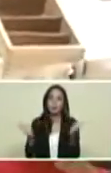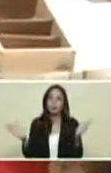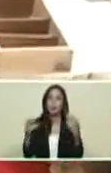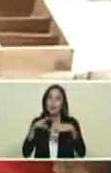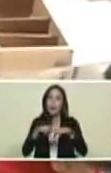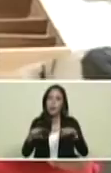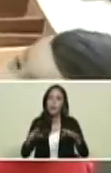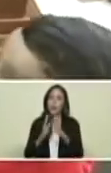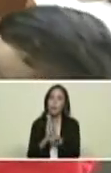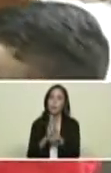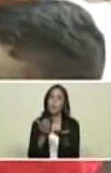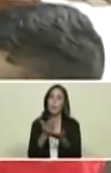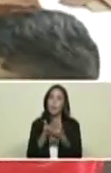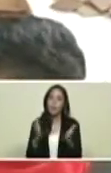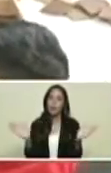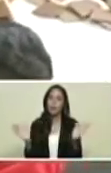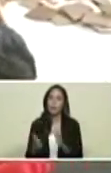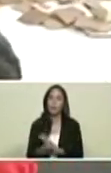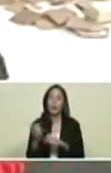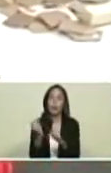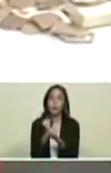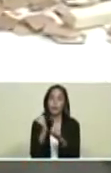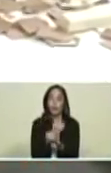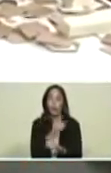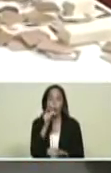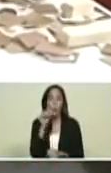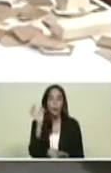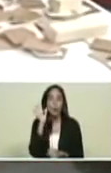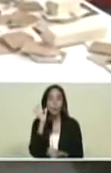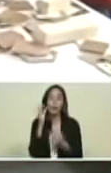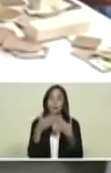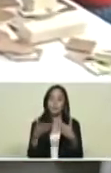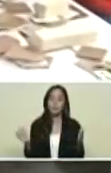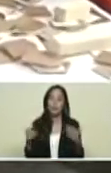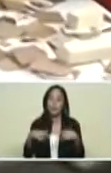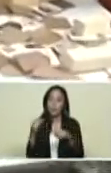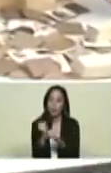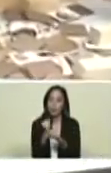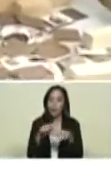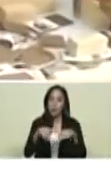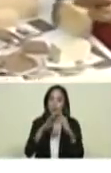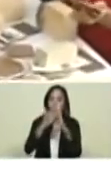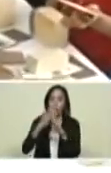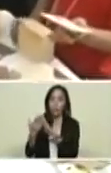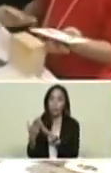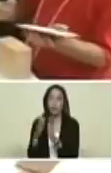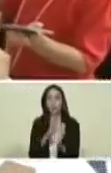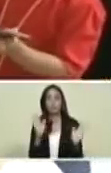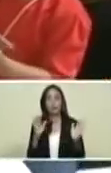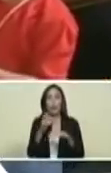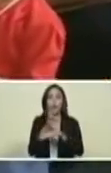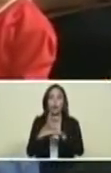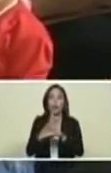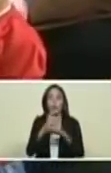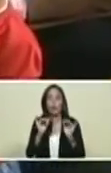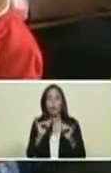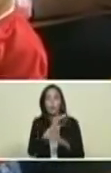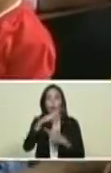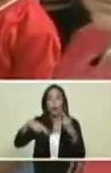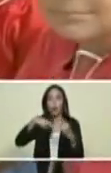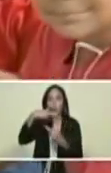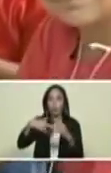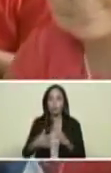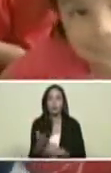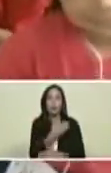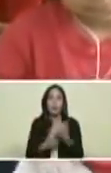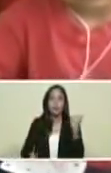niños de la comunidad, para las trabajadoras y los trabajadores que hacen vida en esta comunidad. Y bueno, gracias al gobierno bolivariano, al presidente